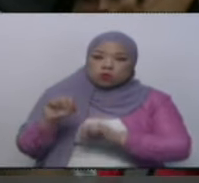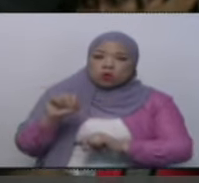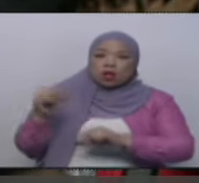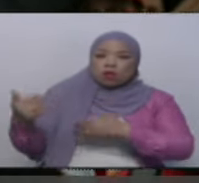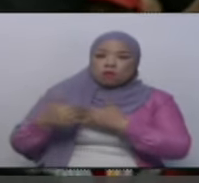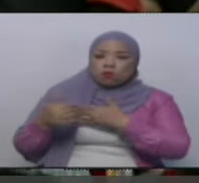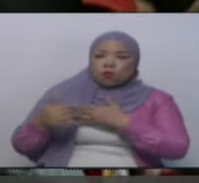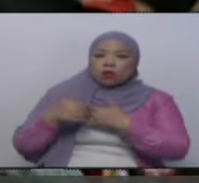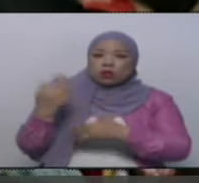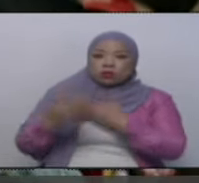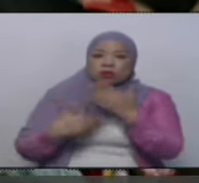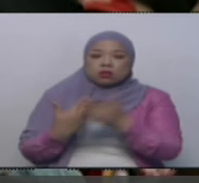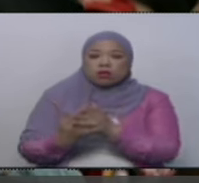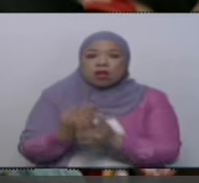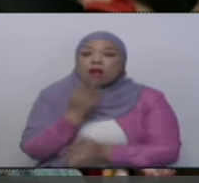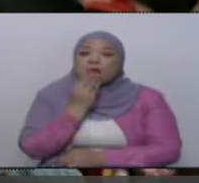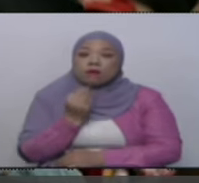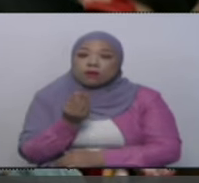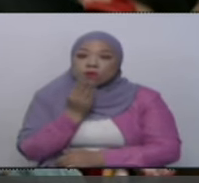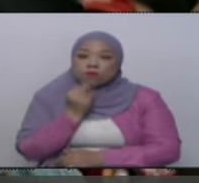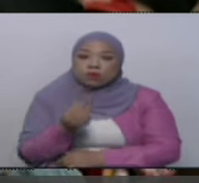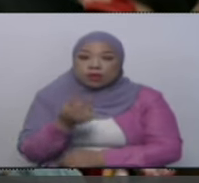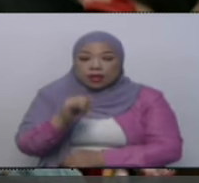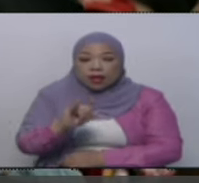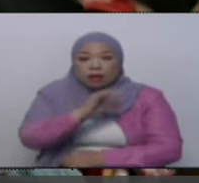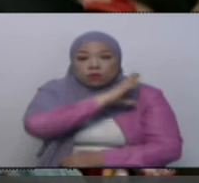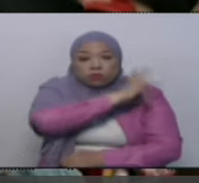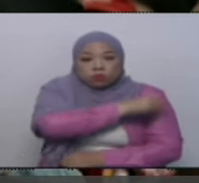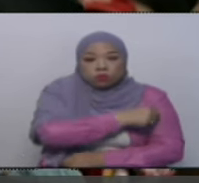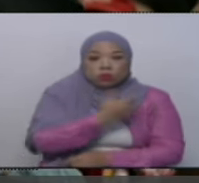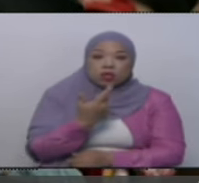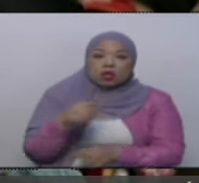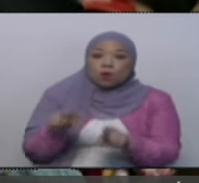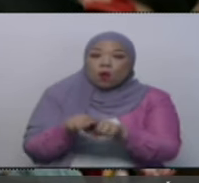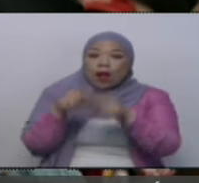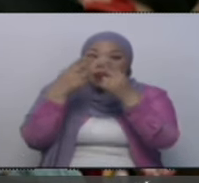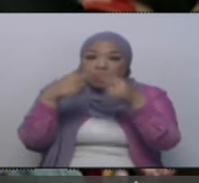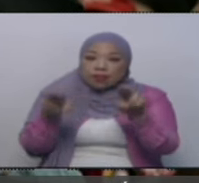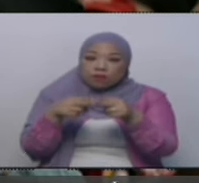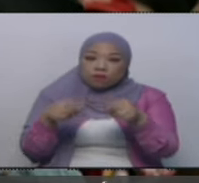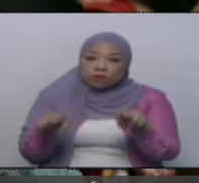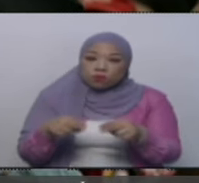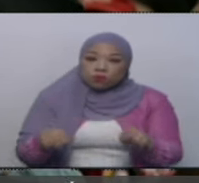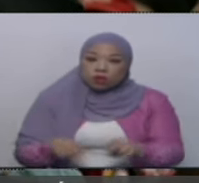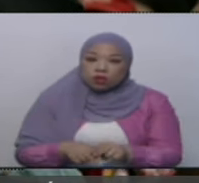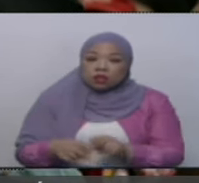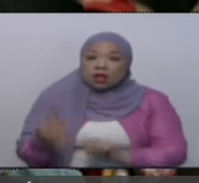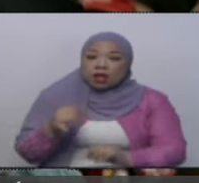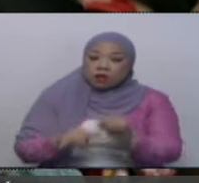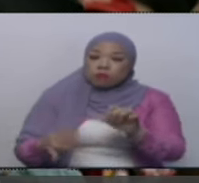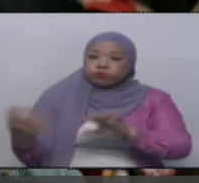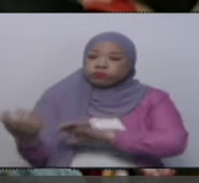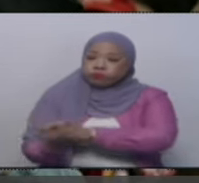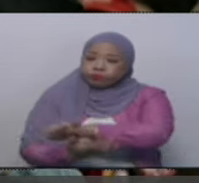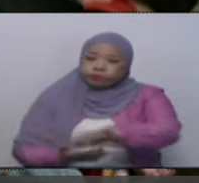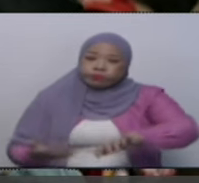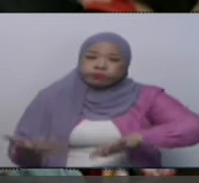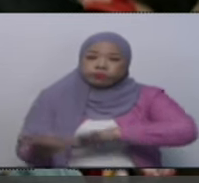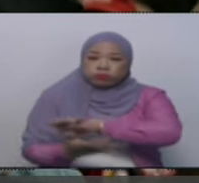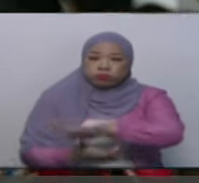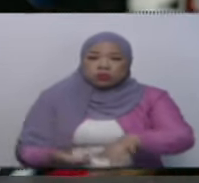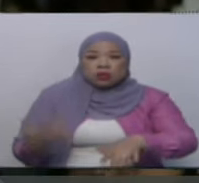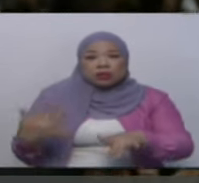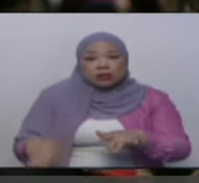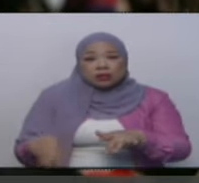ataques perpetrados por Israel en Palestina y Líbano. Una escalada de violencia, presidente, que ya se sale